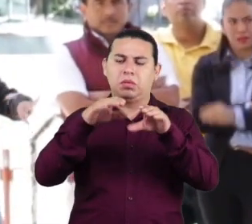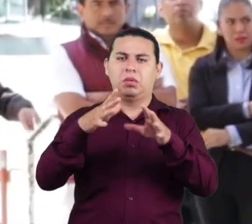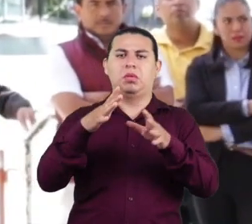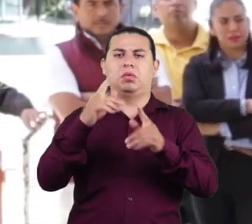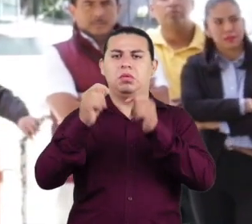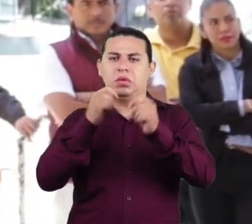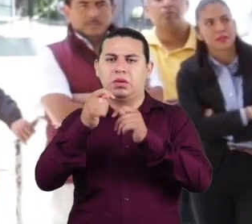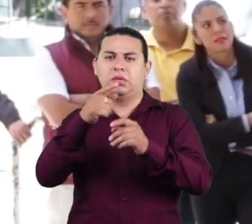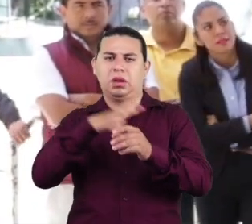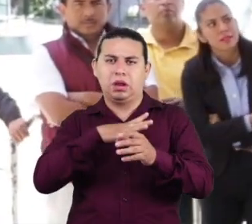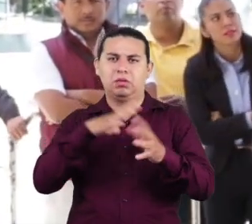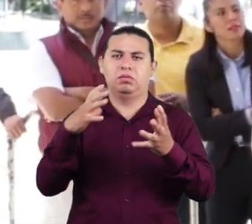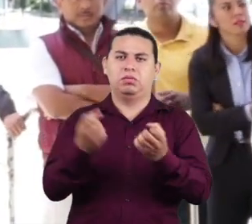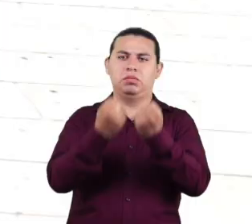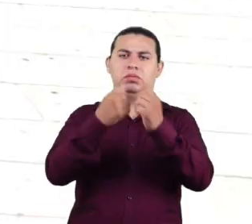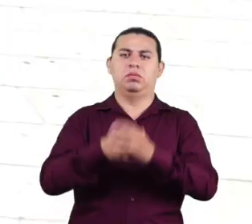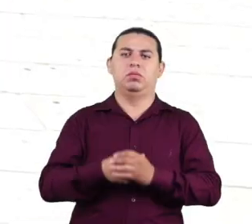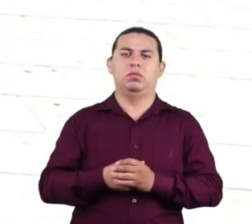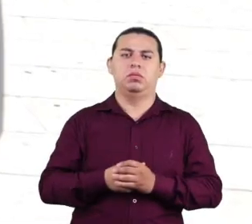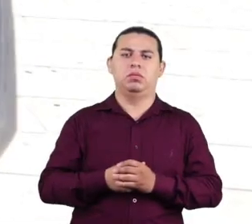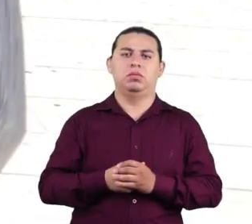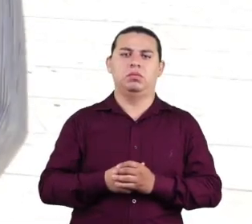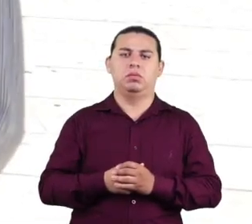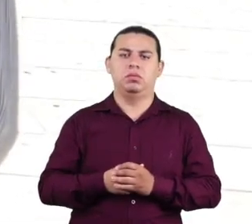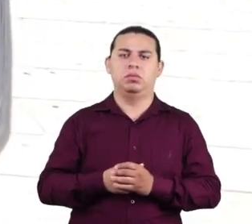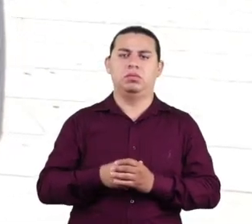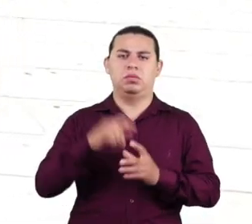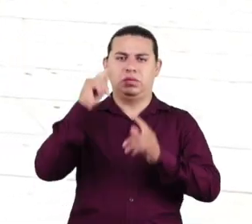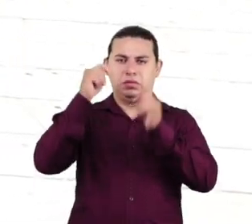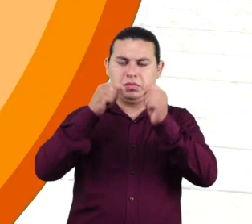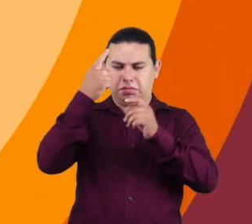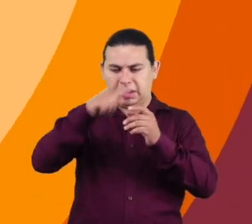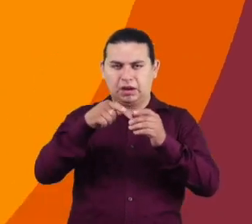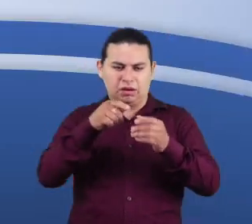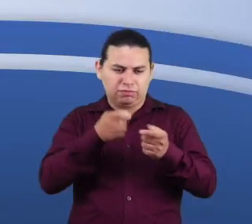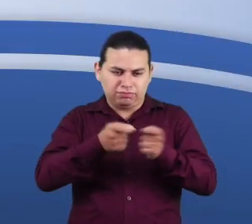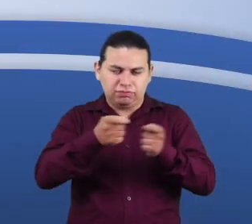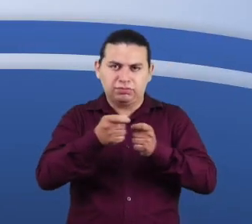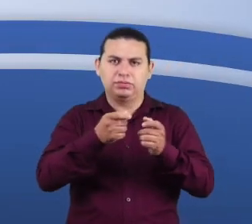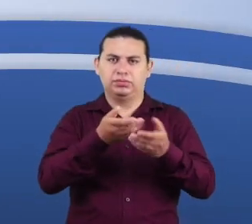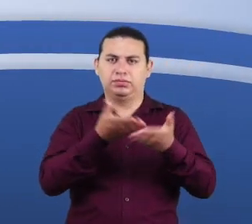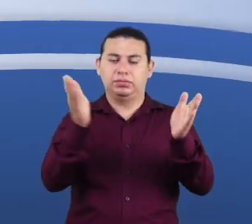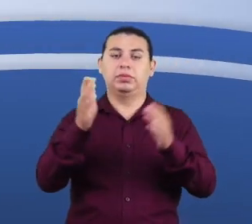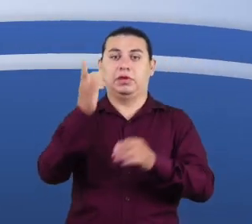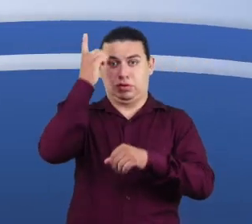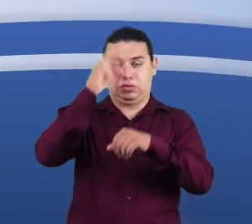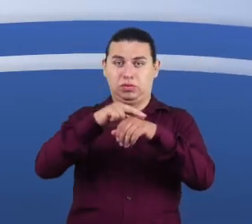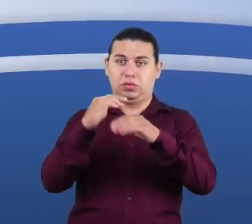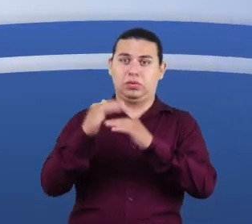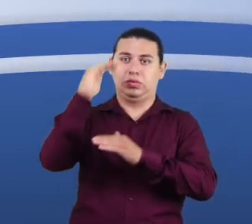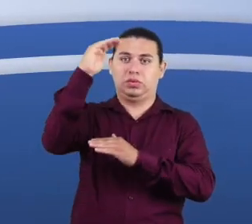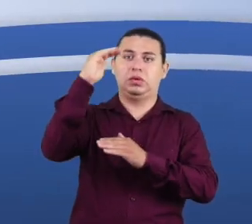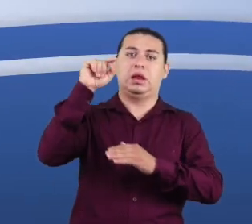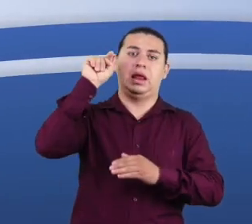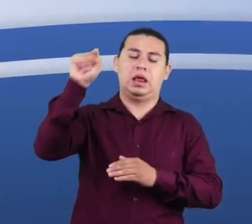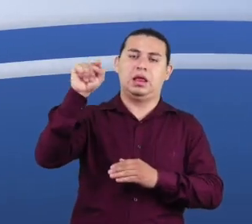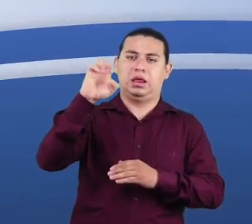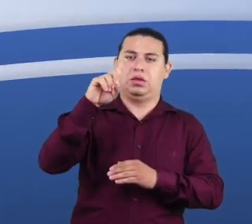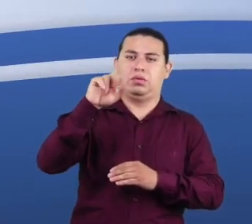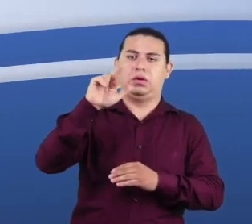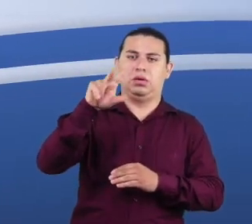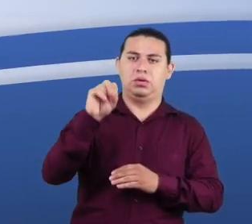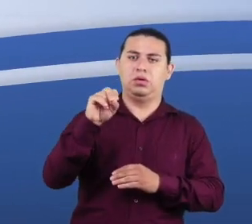interesados. Por favor, asistan a la primera Feria del Empleo Turístico, los esperamos. El rector Eduardo Bautista